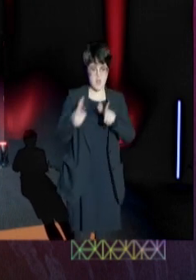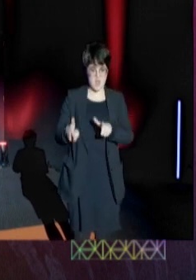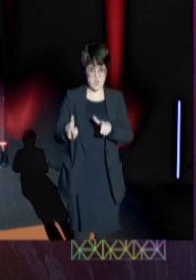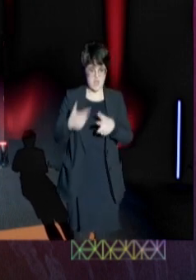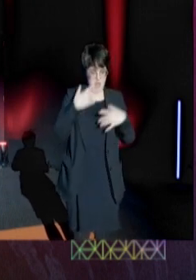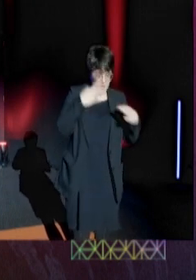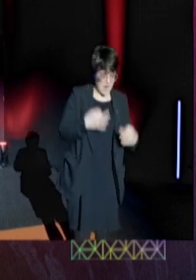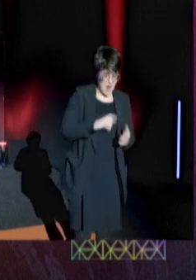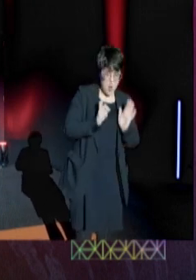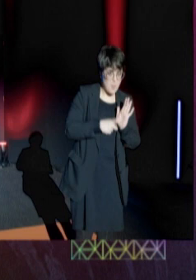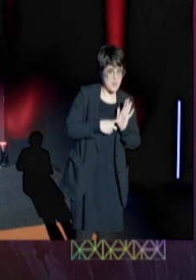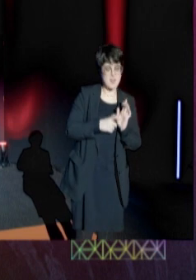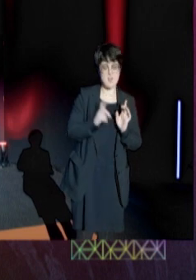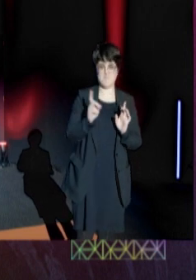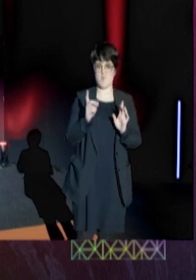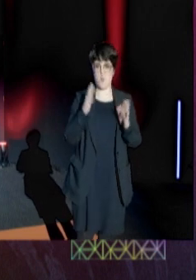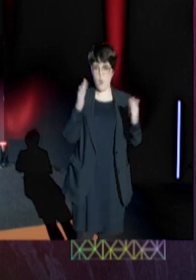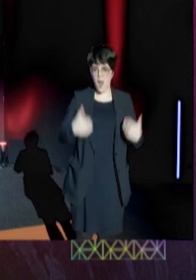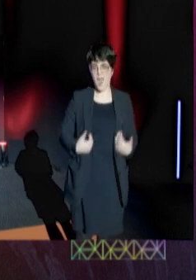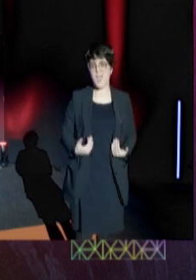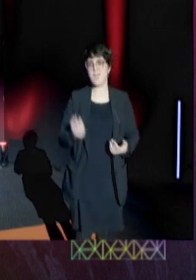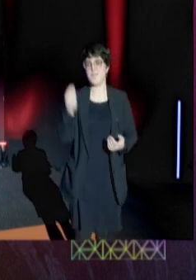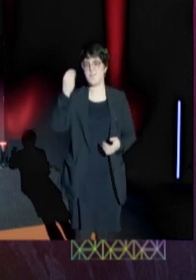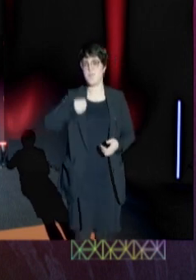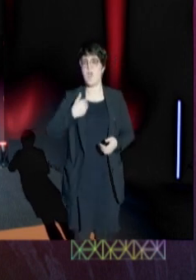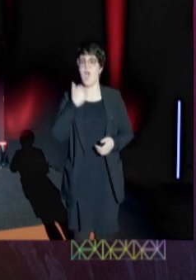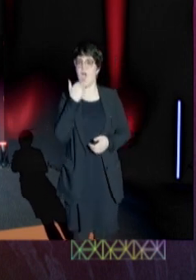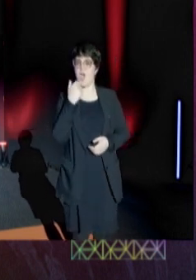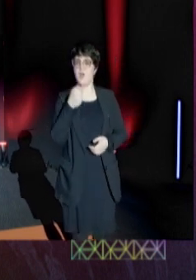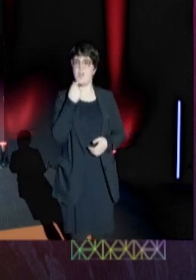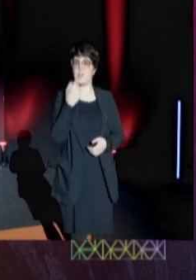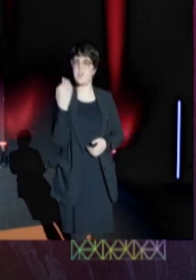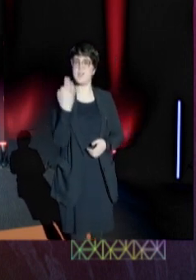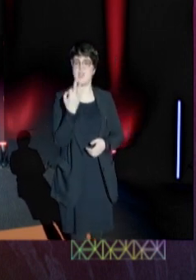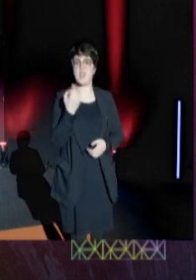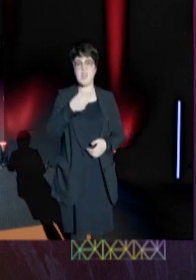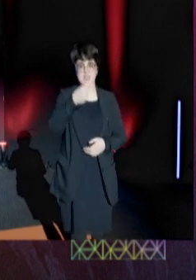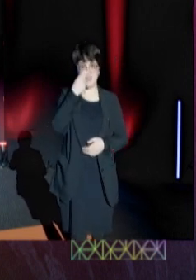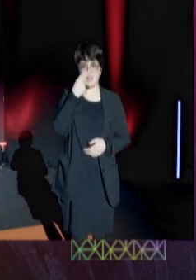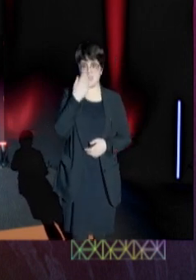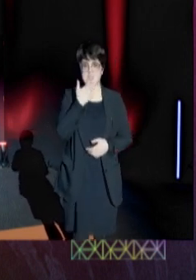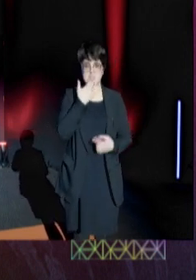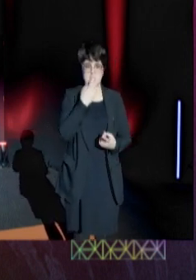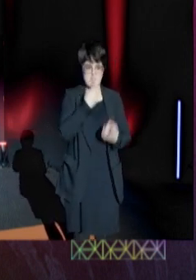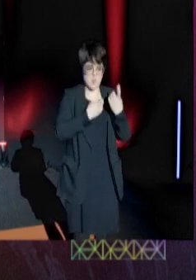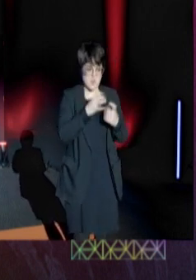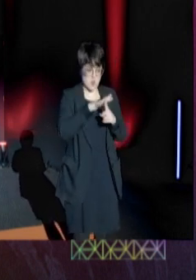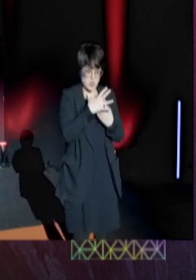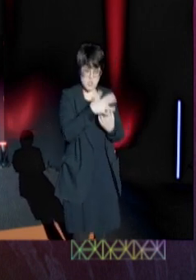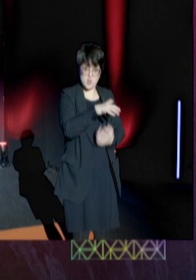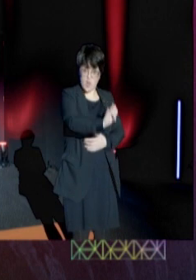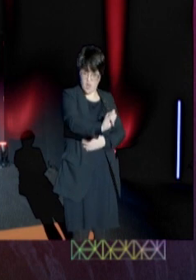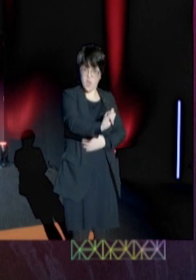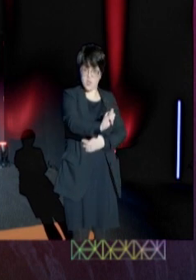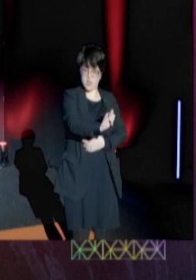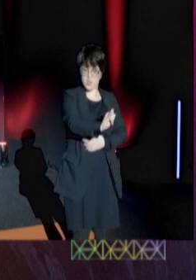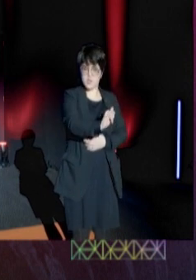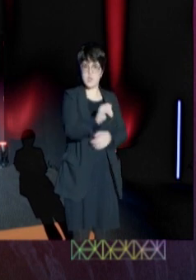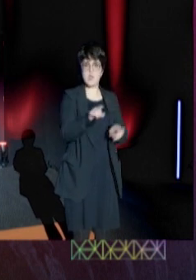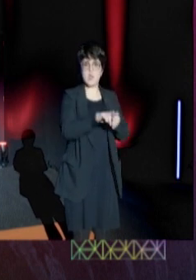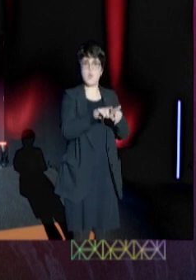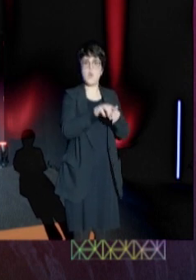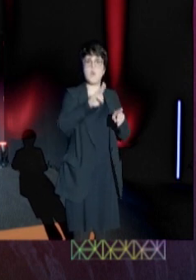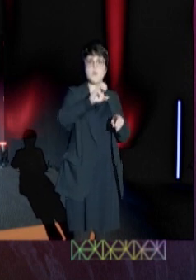absoluta y él decía algo que me parece muy interesante también decía cuando la información cuenta con un contexto como es el